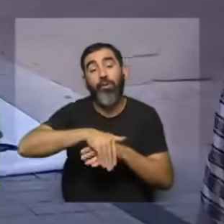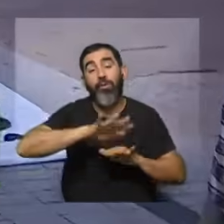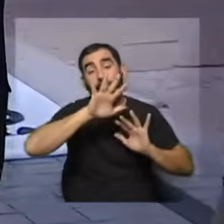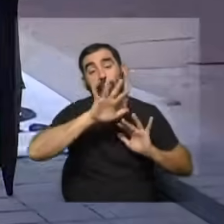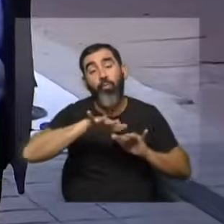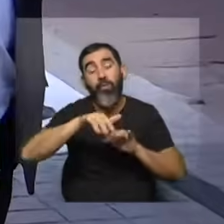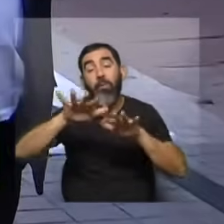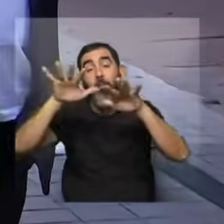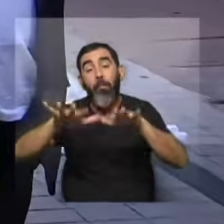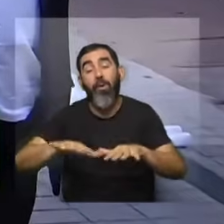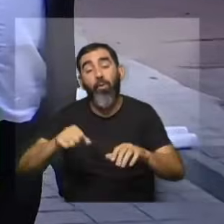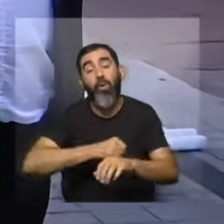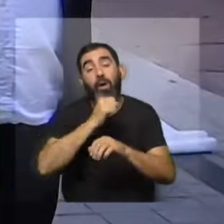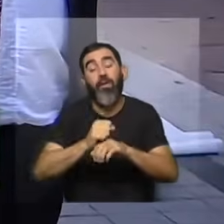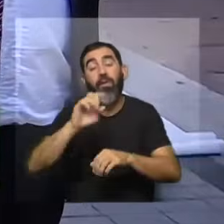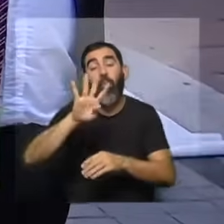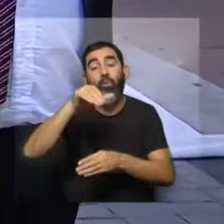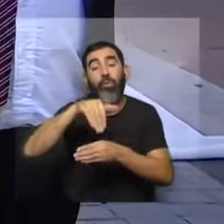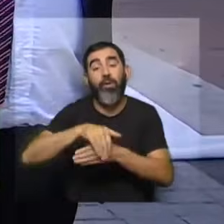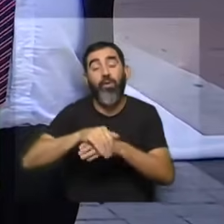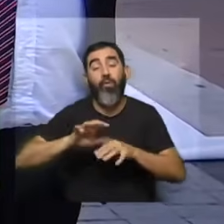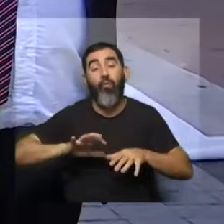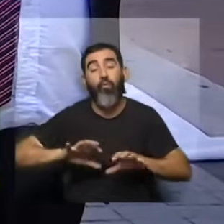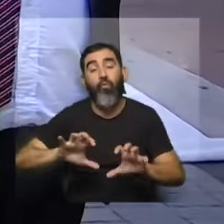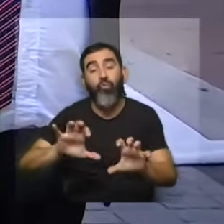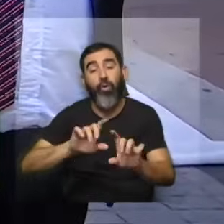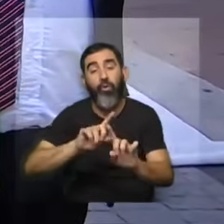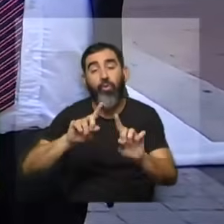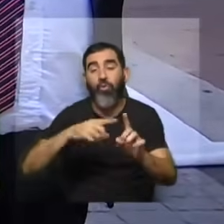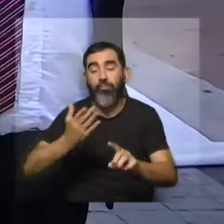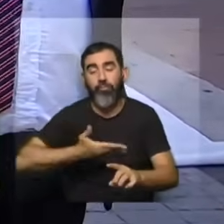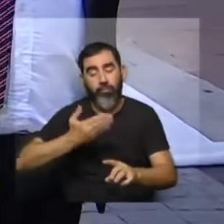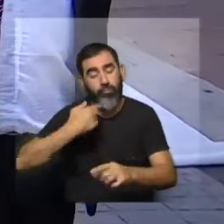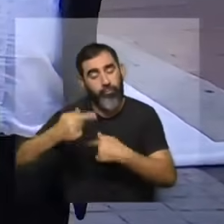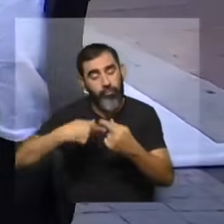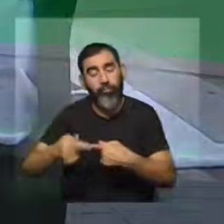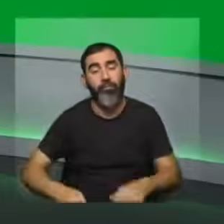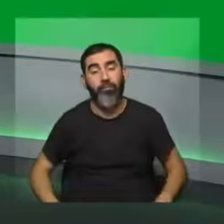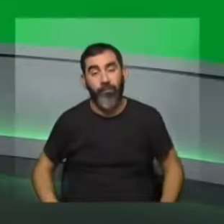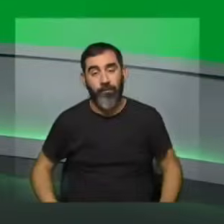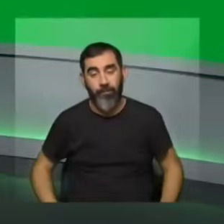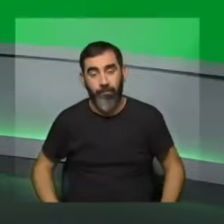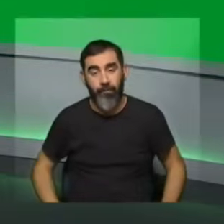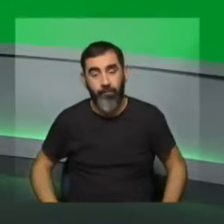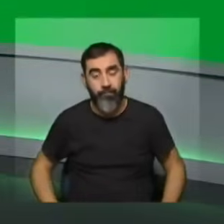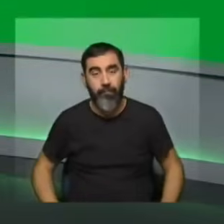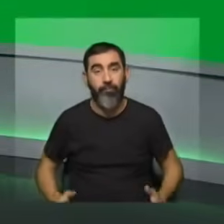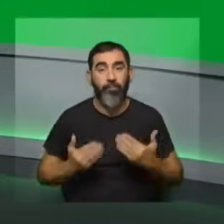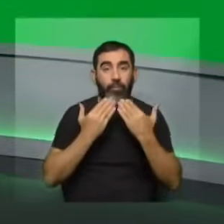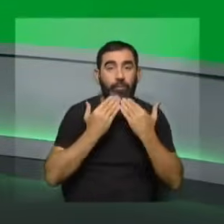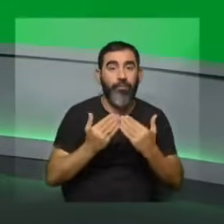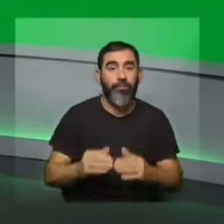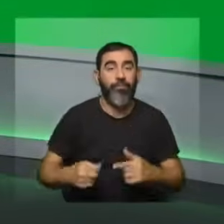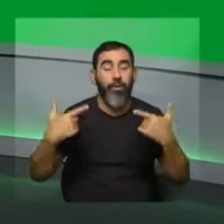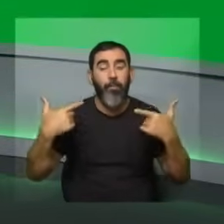movilización, y el paro es hasta las 16, los funcionarios no se mueven de sus reivindicaciones. Muchas gracias, Luca.